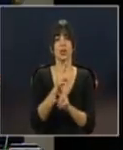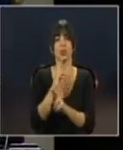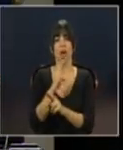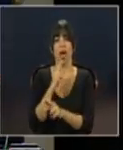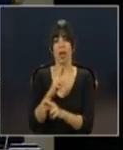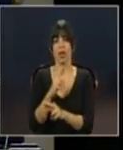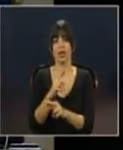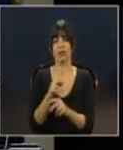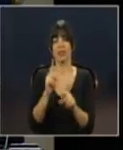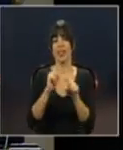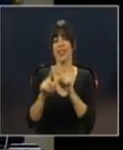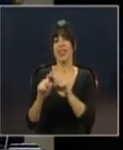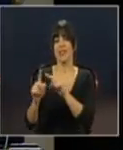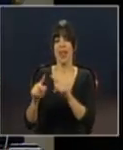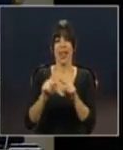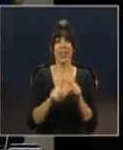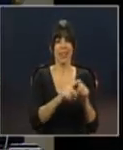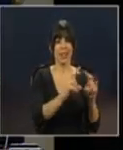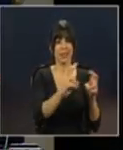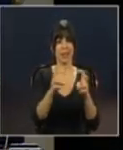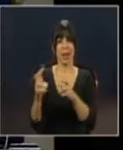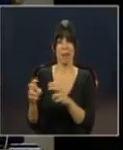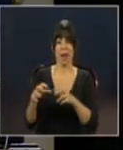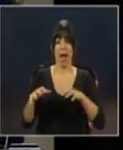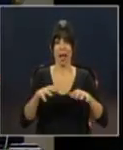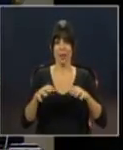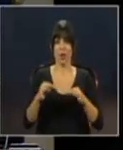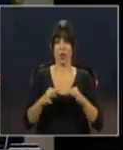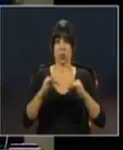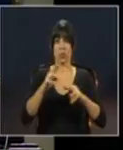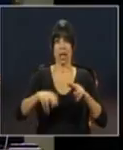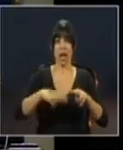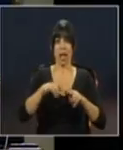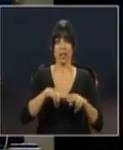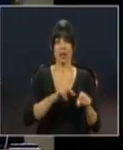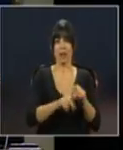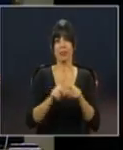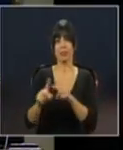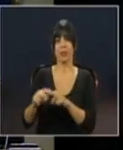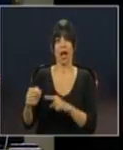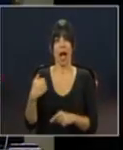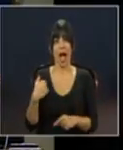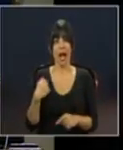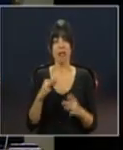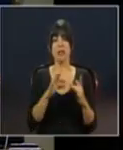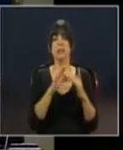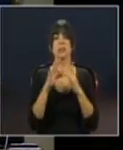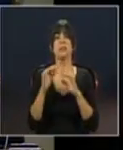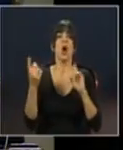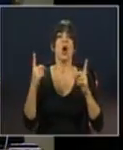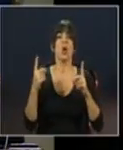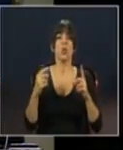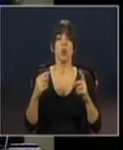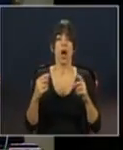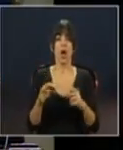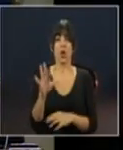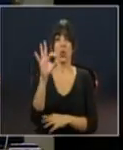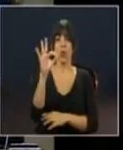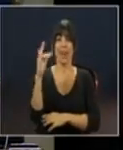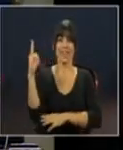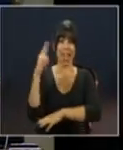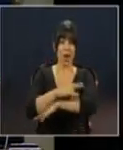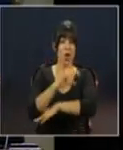todos los renglones de la medición de la actividad turística nacional, siendo los principales el aumento de 9